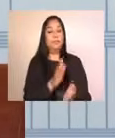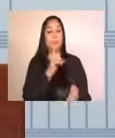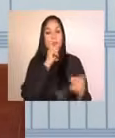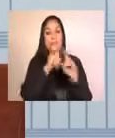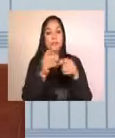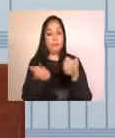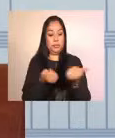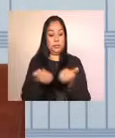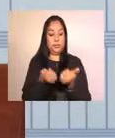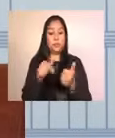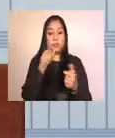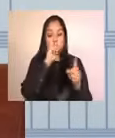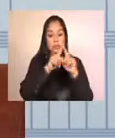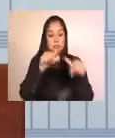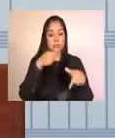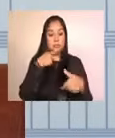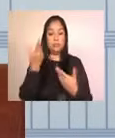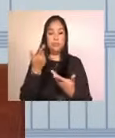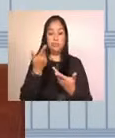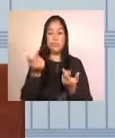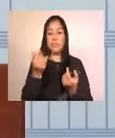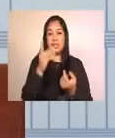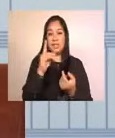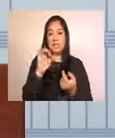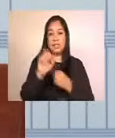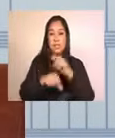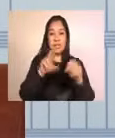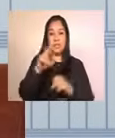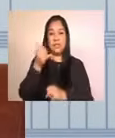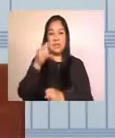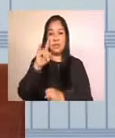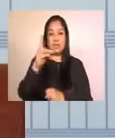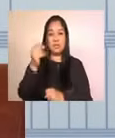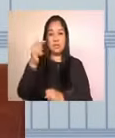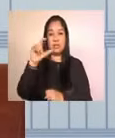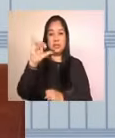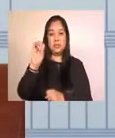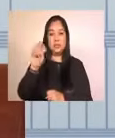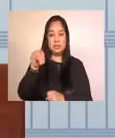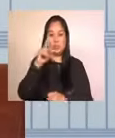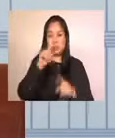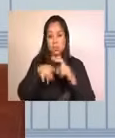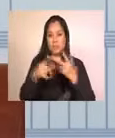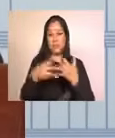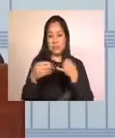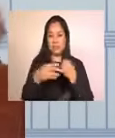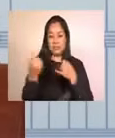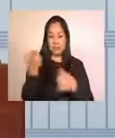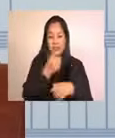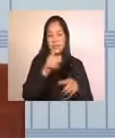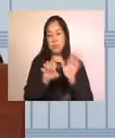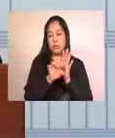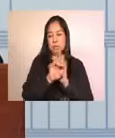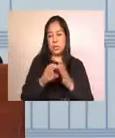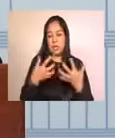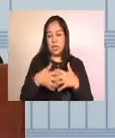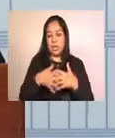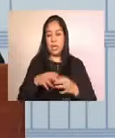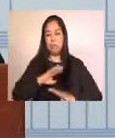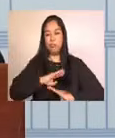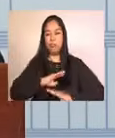defraudación tributaria, dado que también son sociedades o empresas que no tienen un sustento económico, son